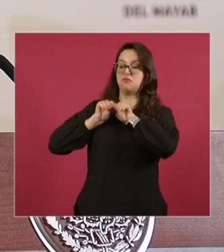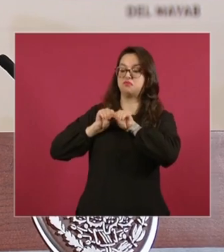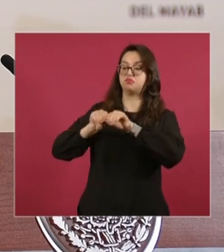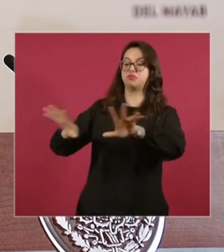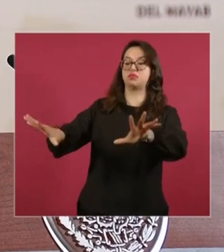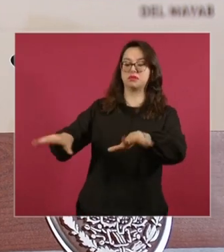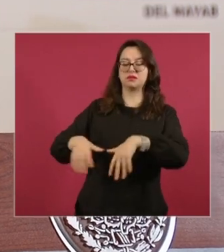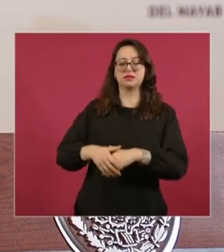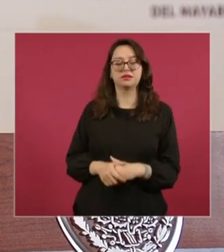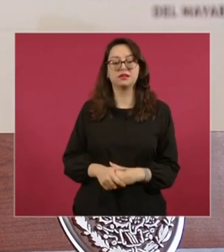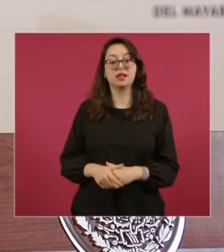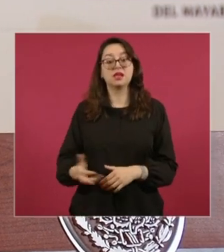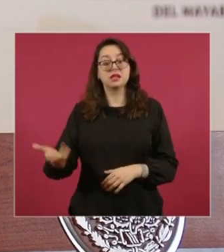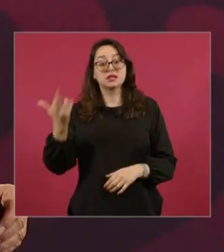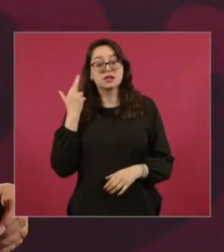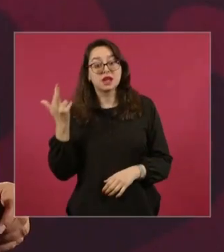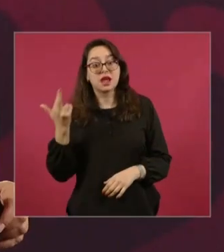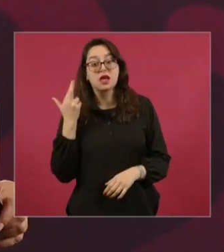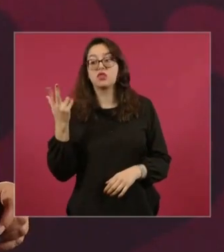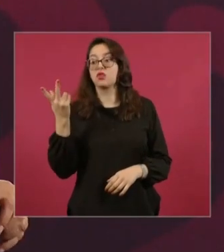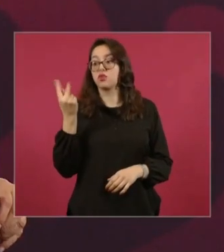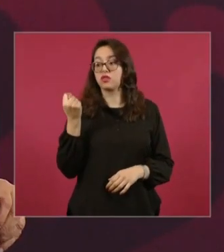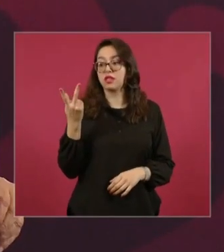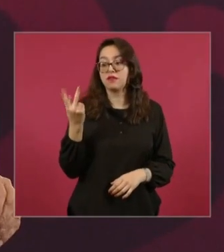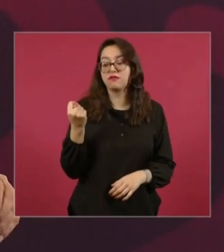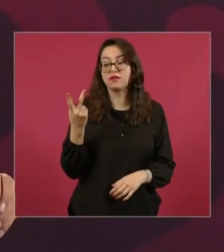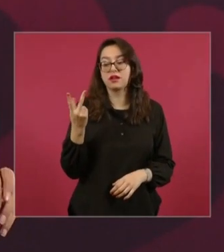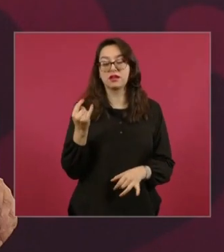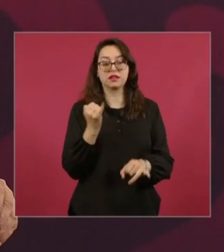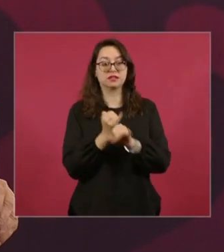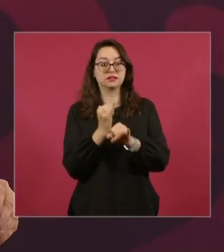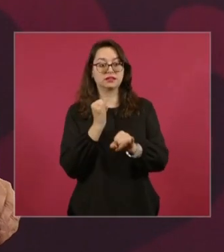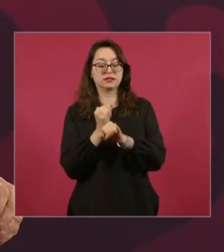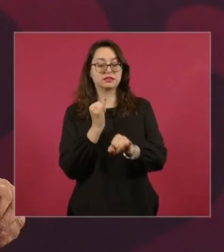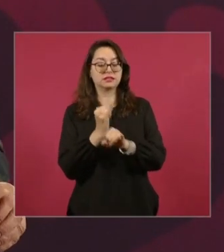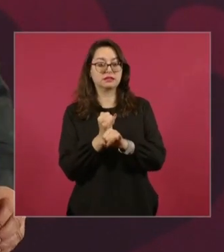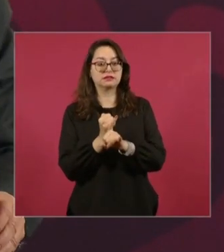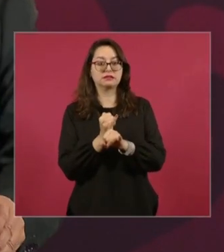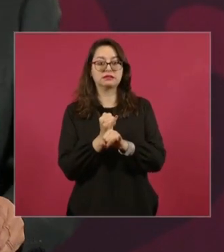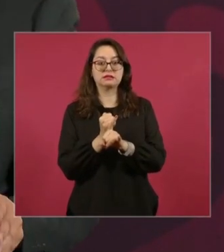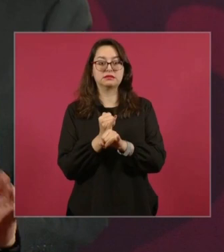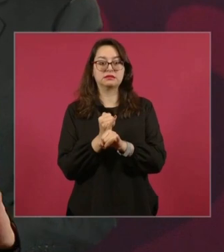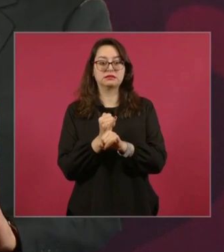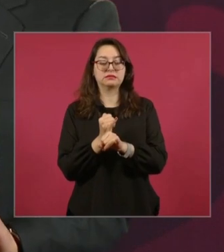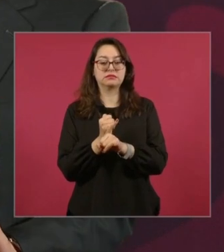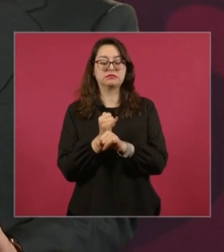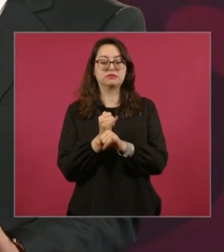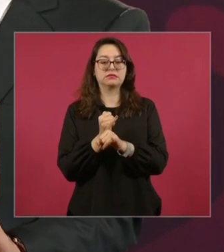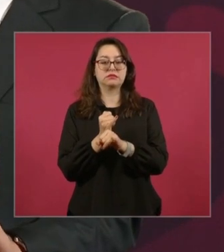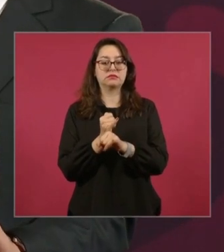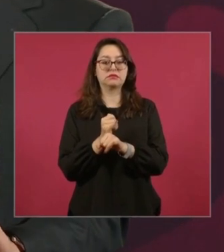en la radio, en la televisión, en las redes sobre todo,